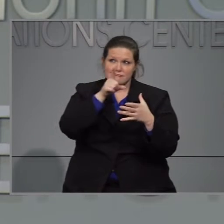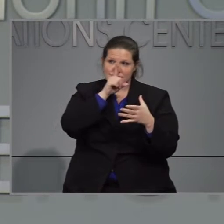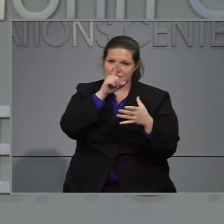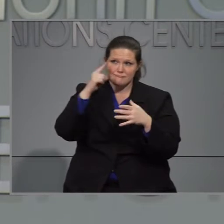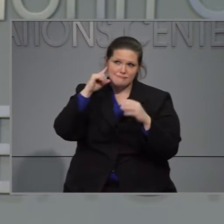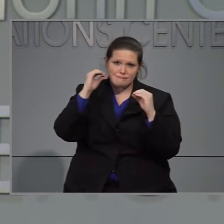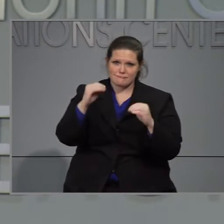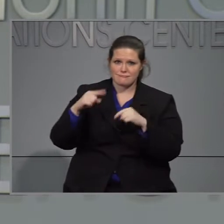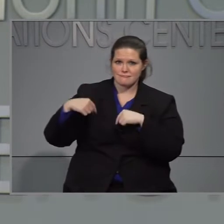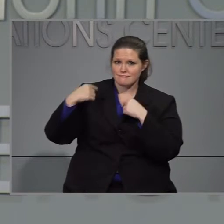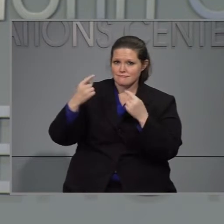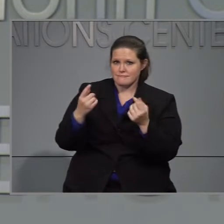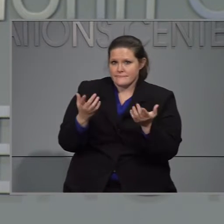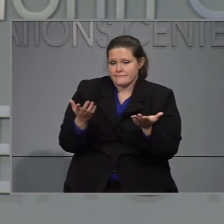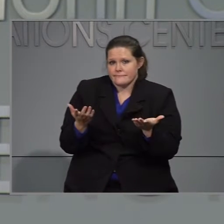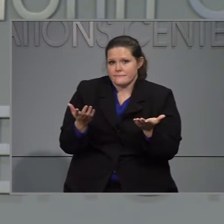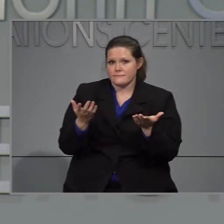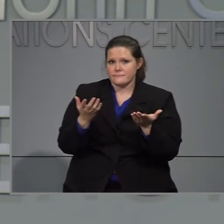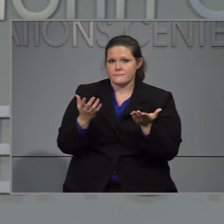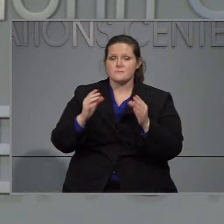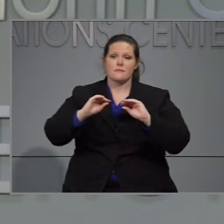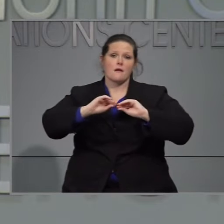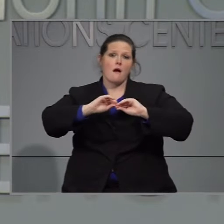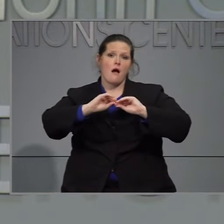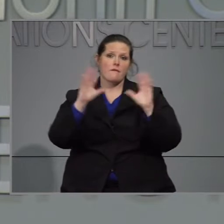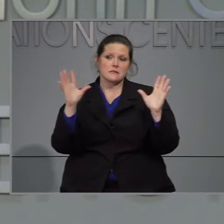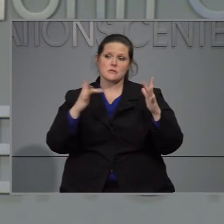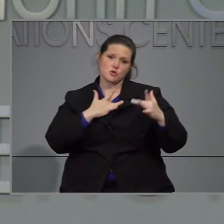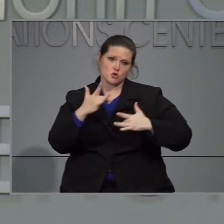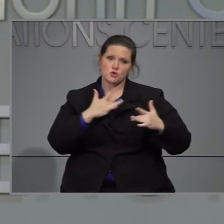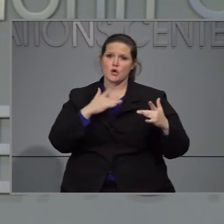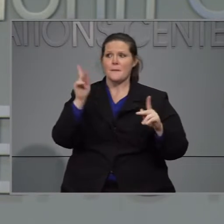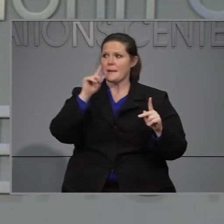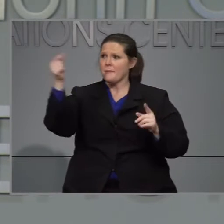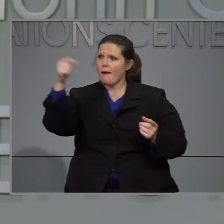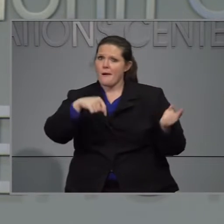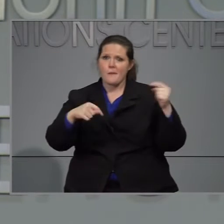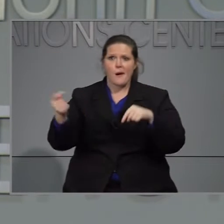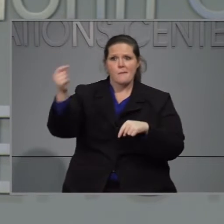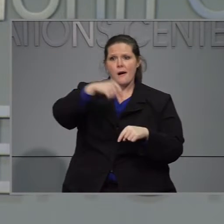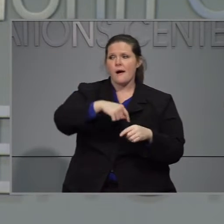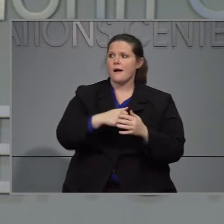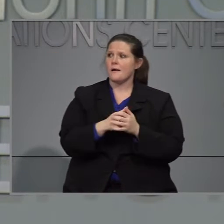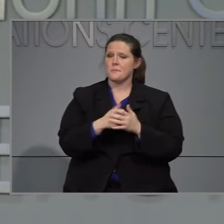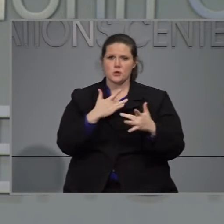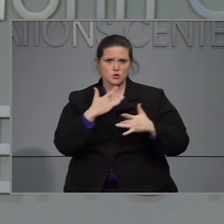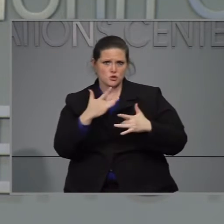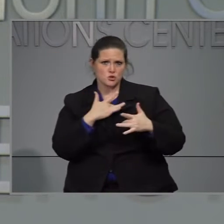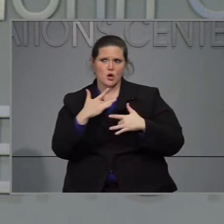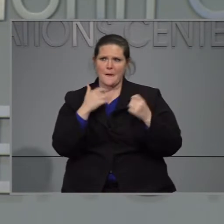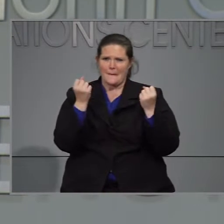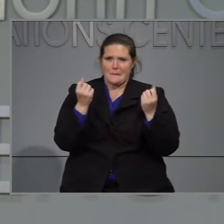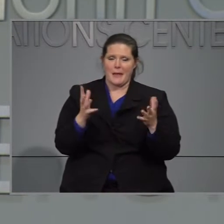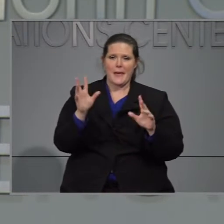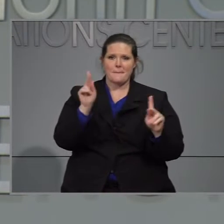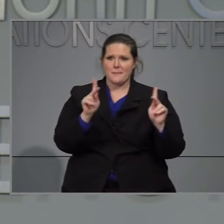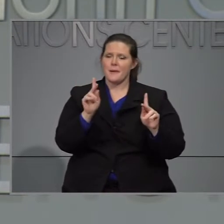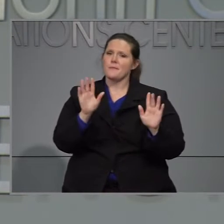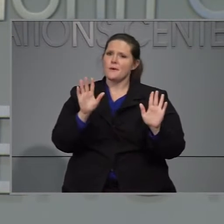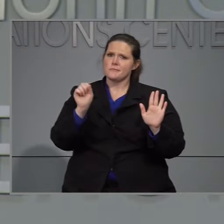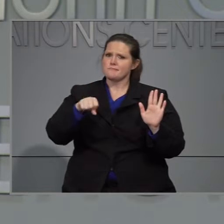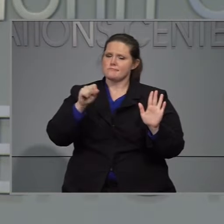obviamente tenemos preocupaciones de las personas que van a venir y que estén multitudes, pero seguiremos